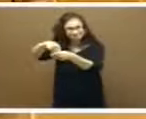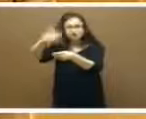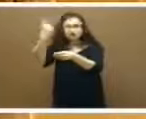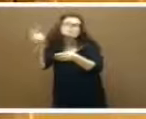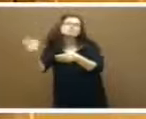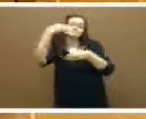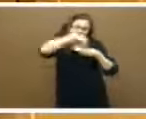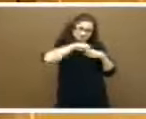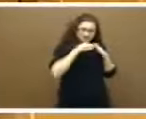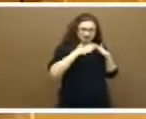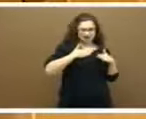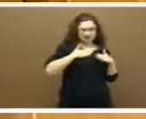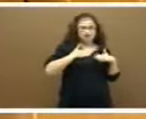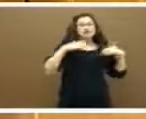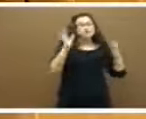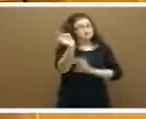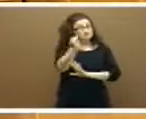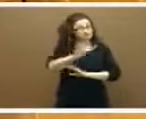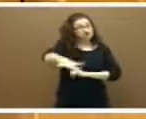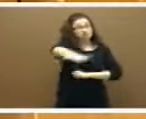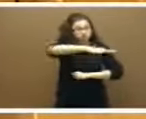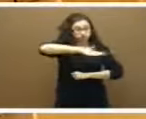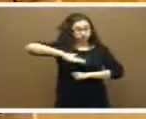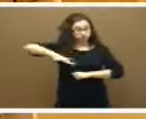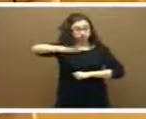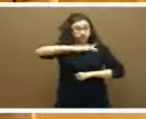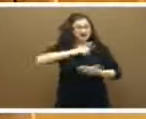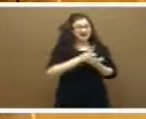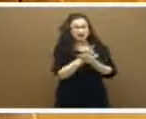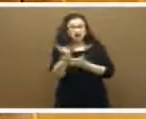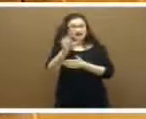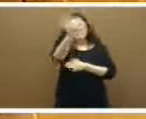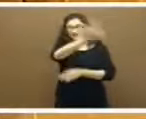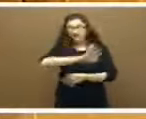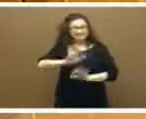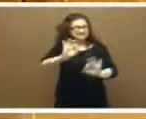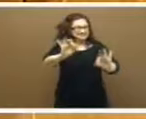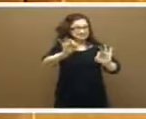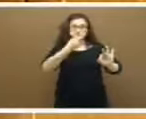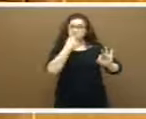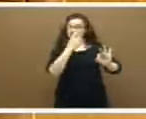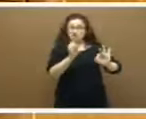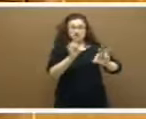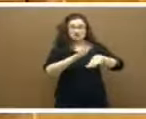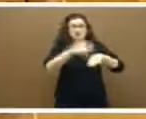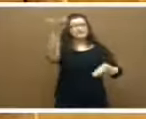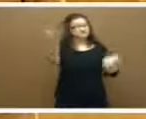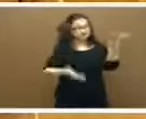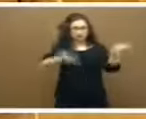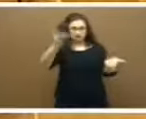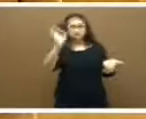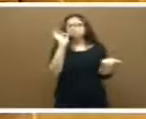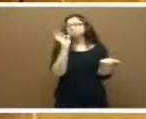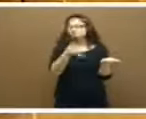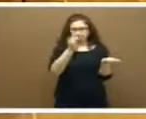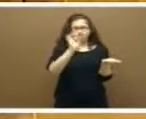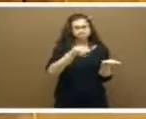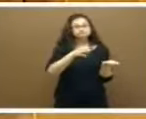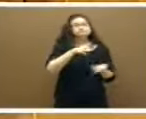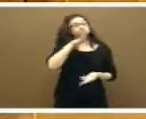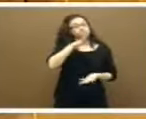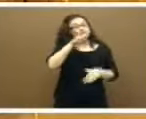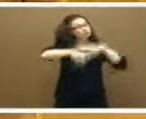es cierto que el ámbito geográfico no aparece de manera explícita en el criterio de valoración y se debe a